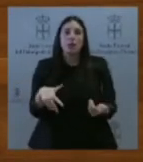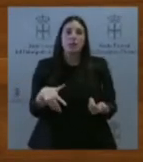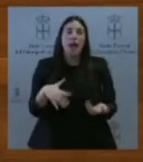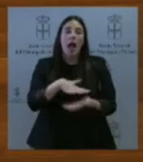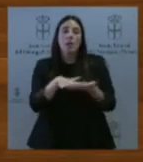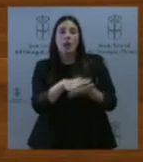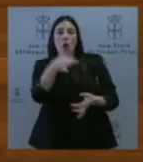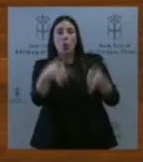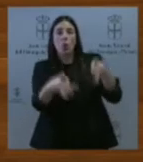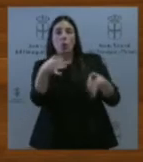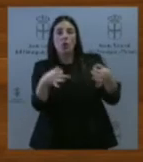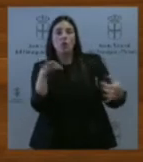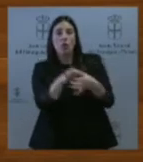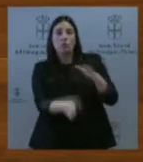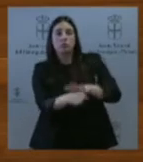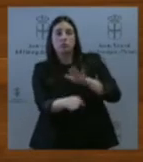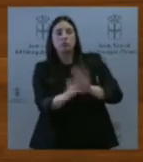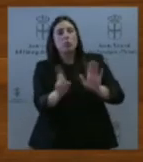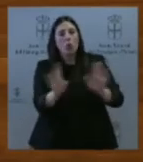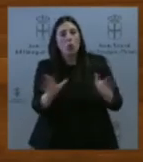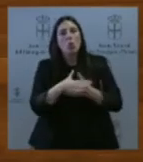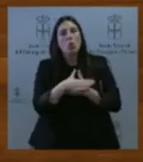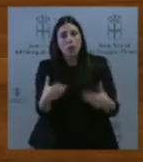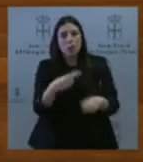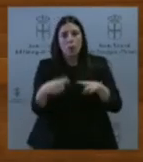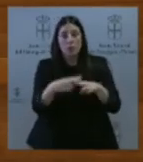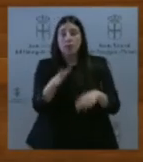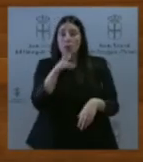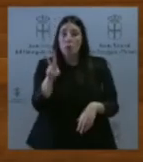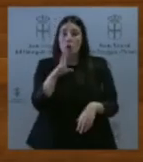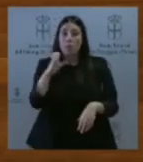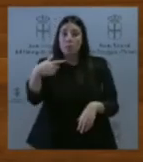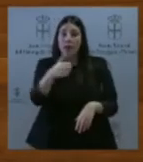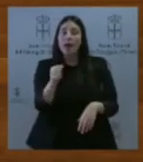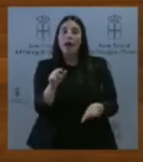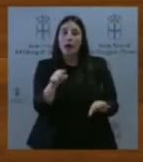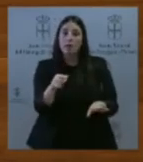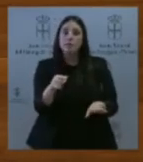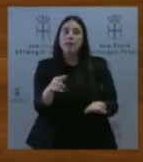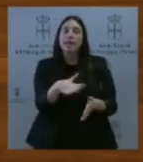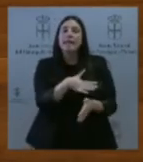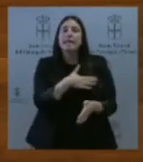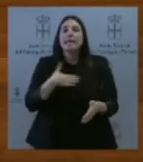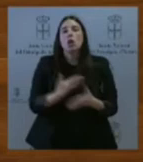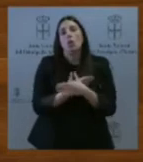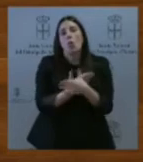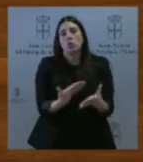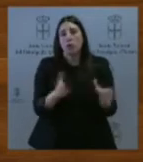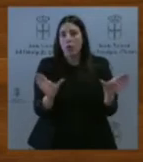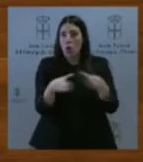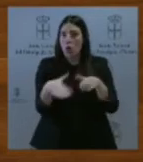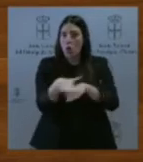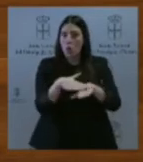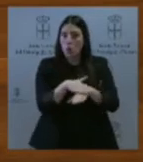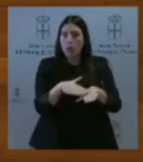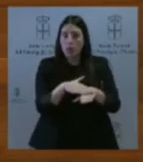yo creo que La Vega lo que manifiesta es también la temperatura ideológica de este Ejecutivo. Se lo dije hace 15 días y se lo repito hoy, por si usted no me escuchó. Creo